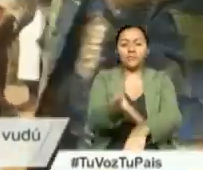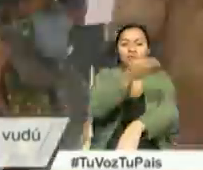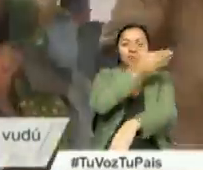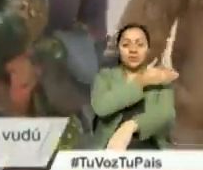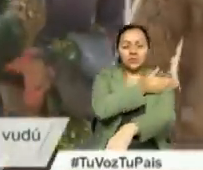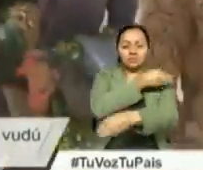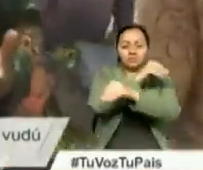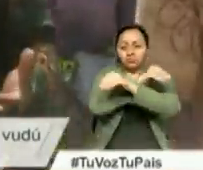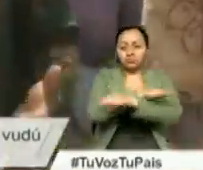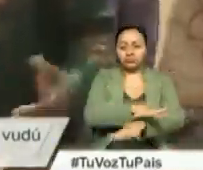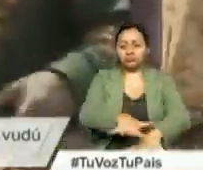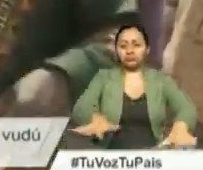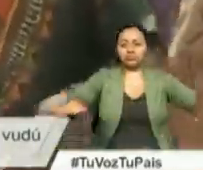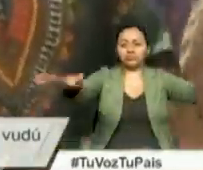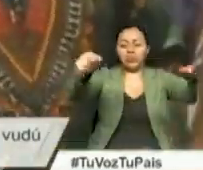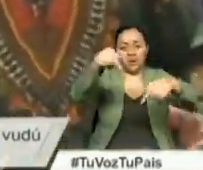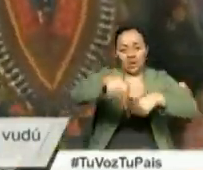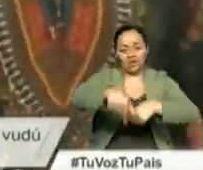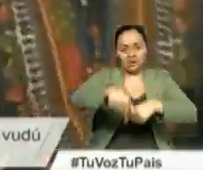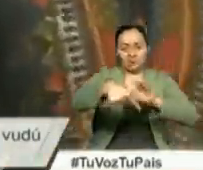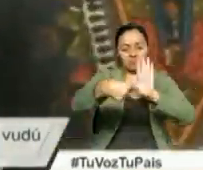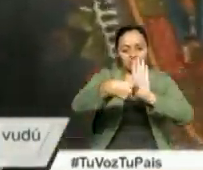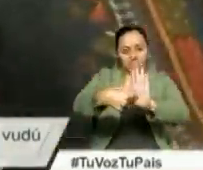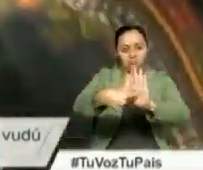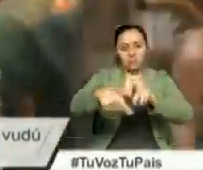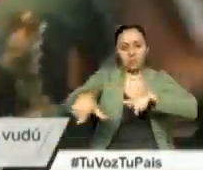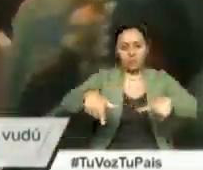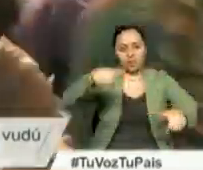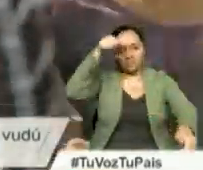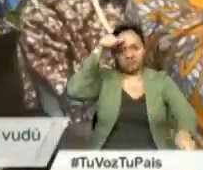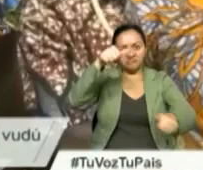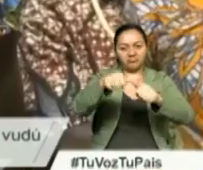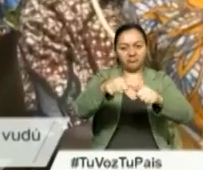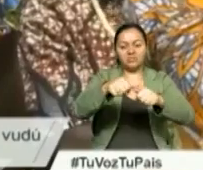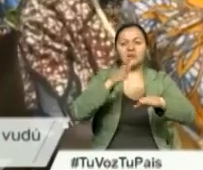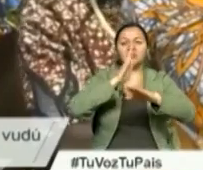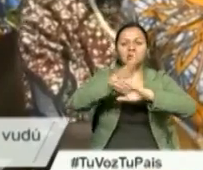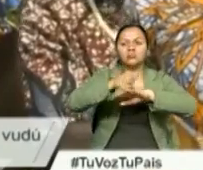vudú a las Antillas, Brasil y Estados Unidos.